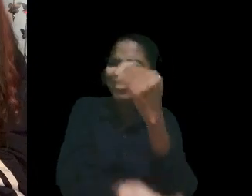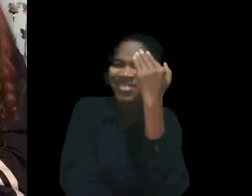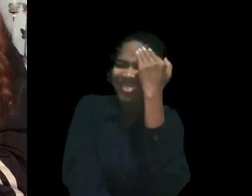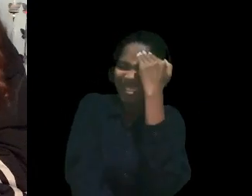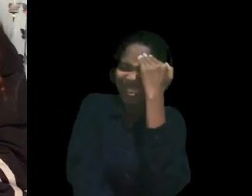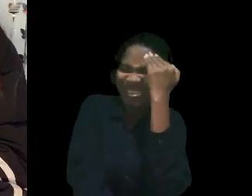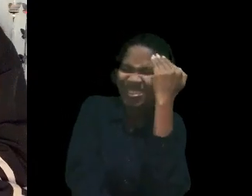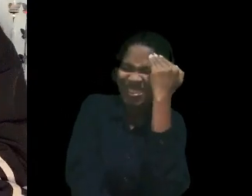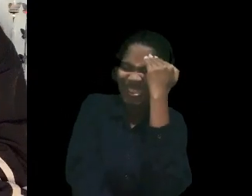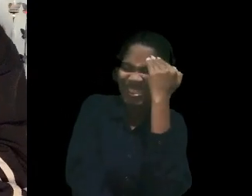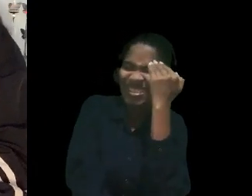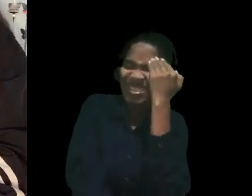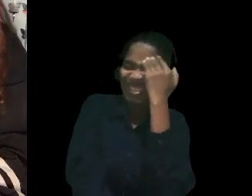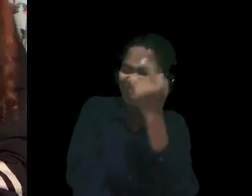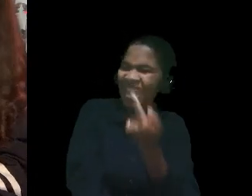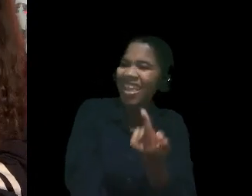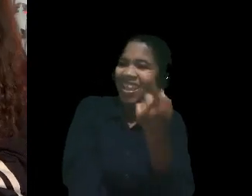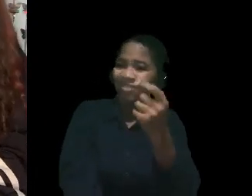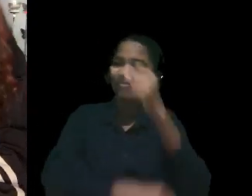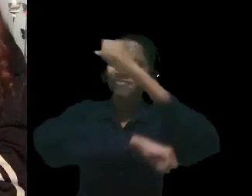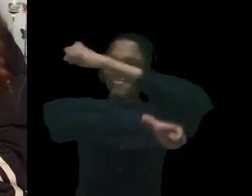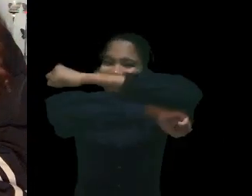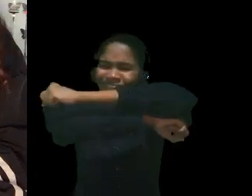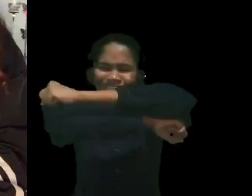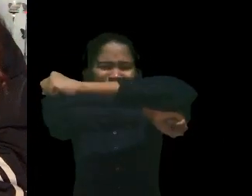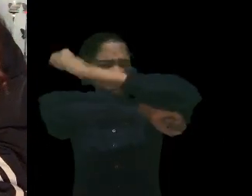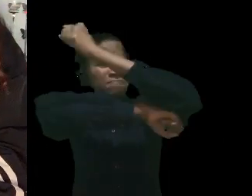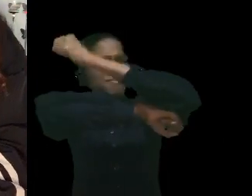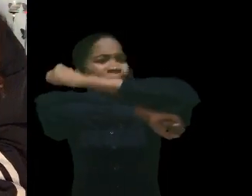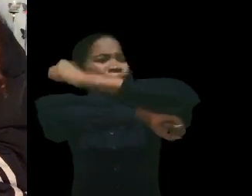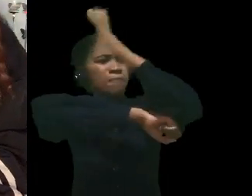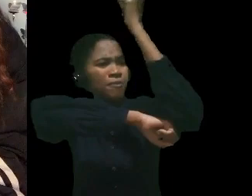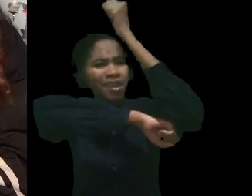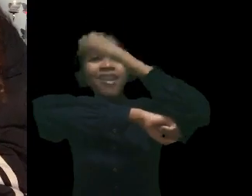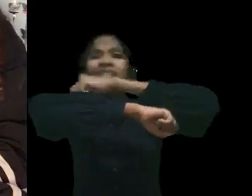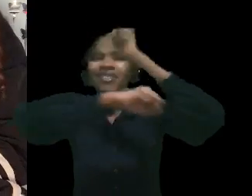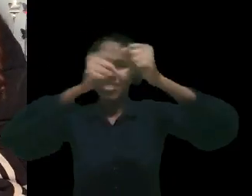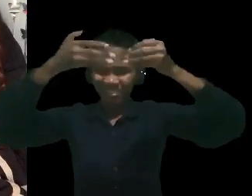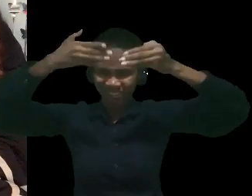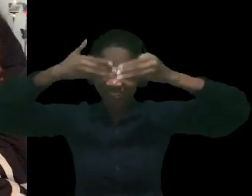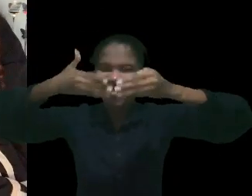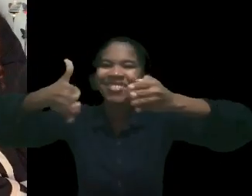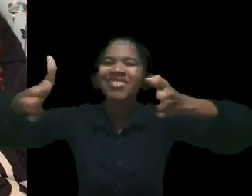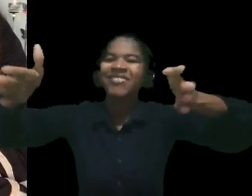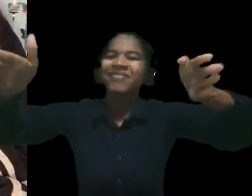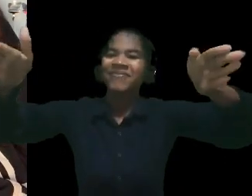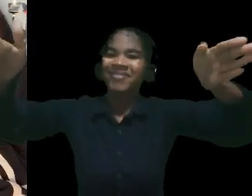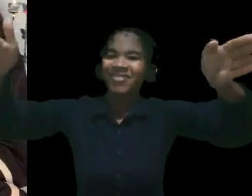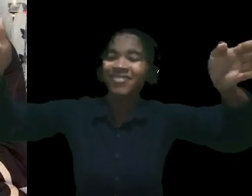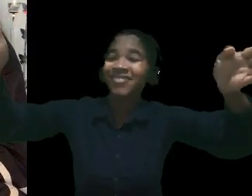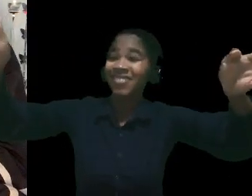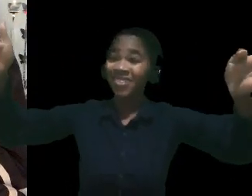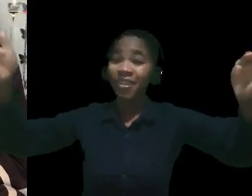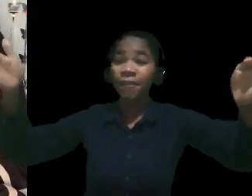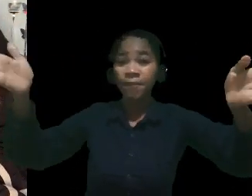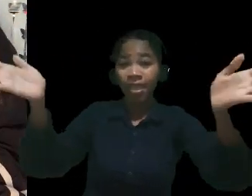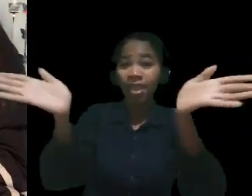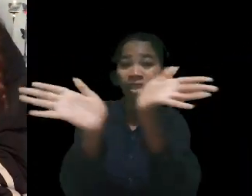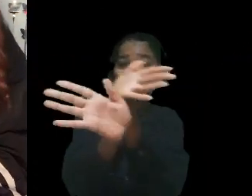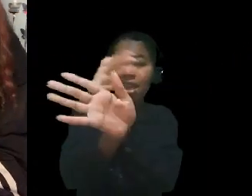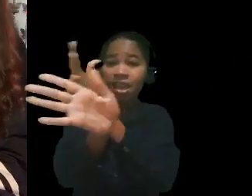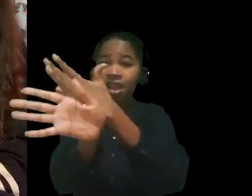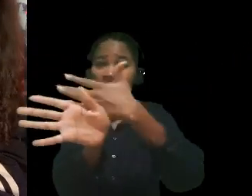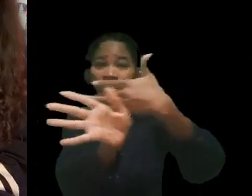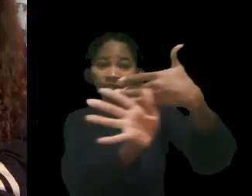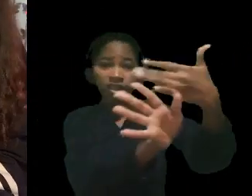lugar. Sé que las ventanas se pueden abrir, cambiar